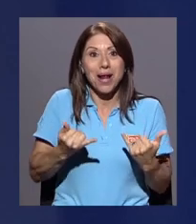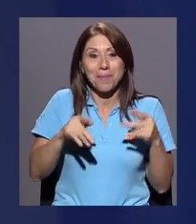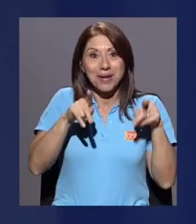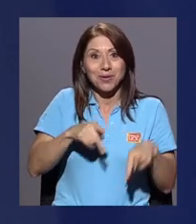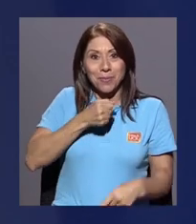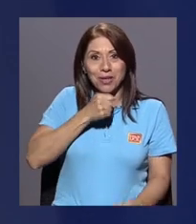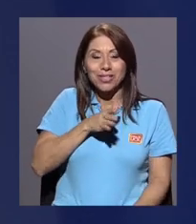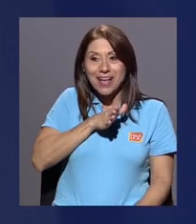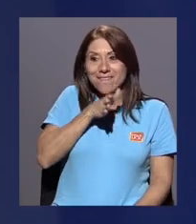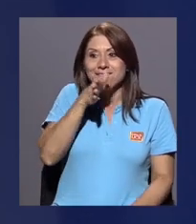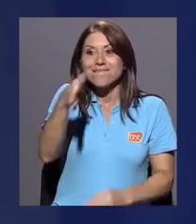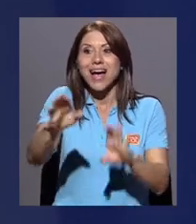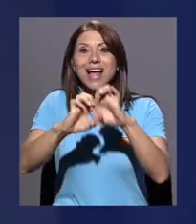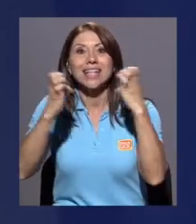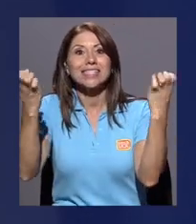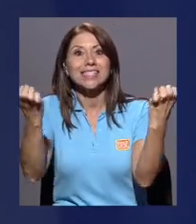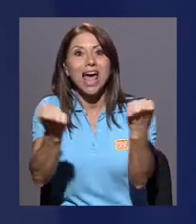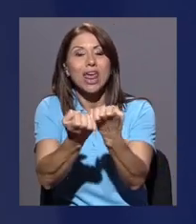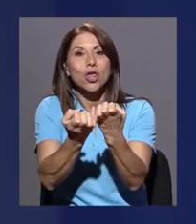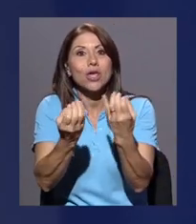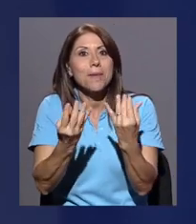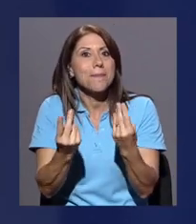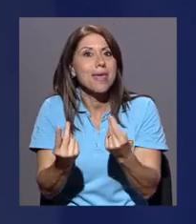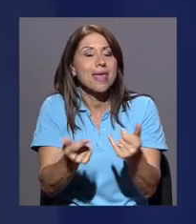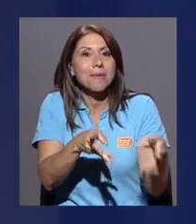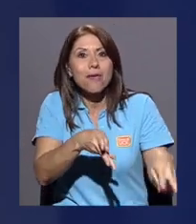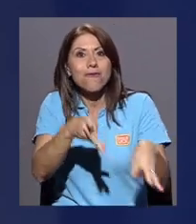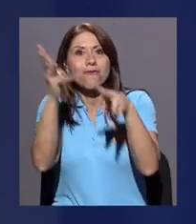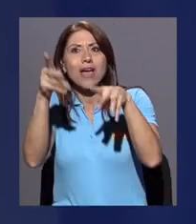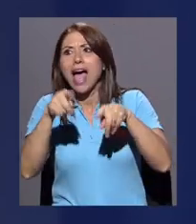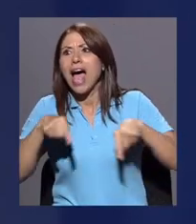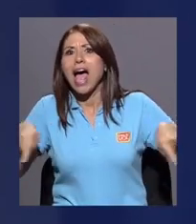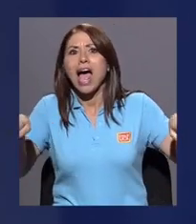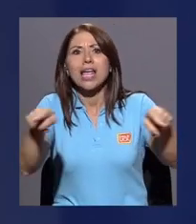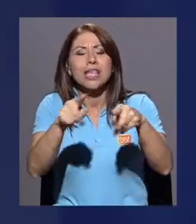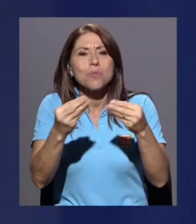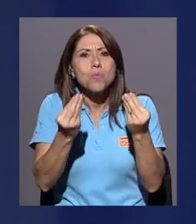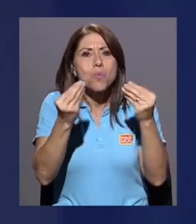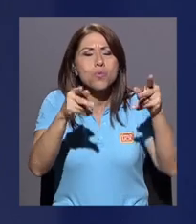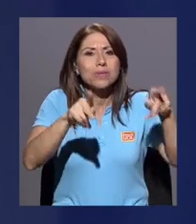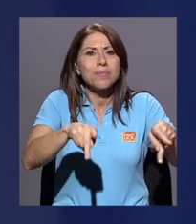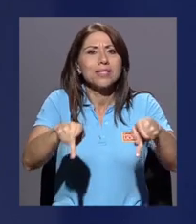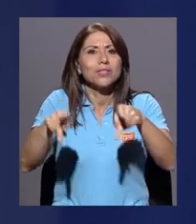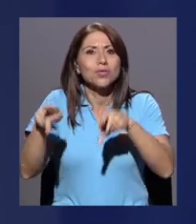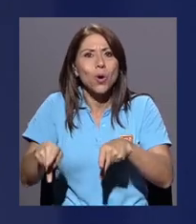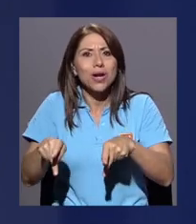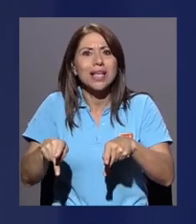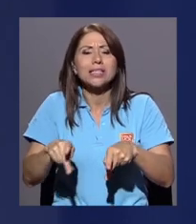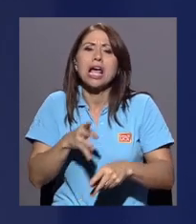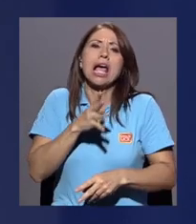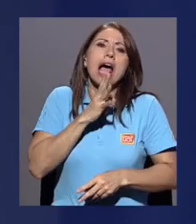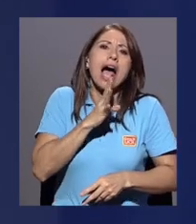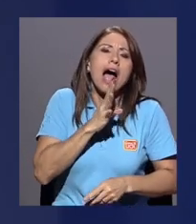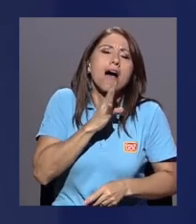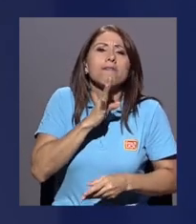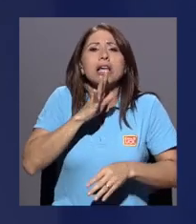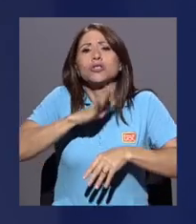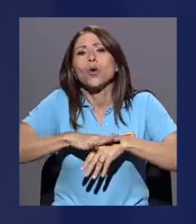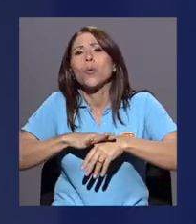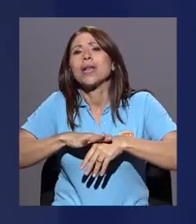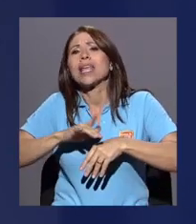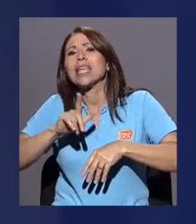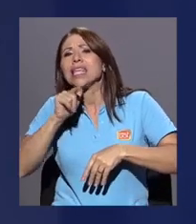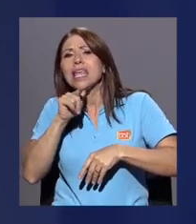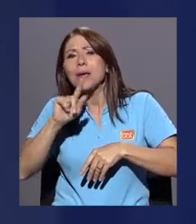reportea diciendo que allí hay una gran cantidad de personas, comenta el primer niño o niña que se hizo presente